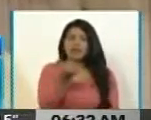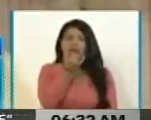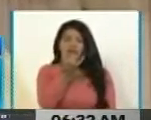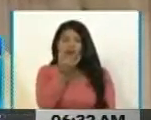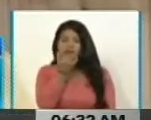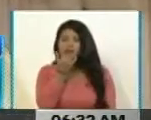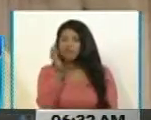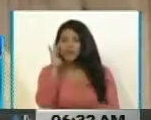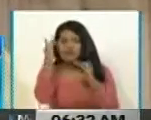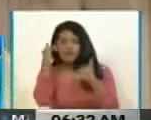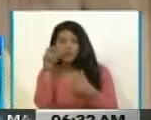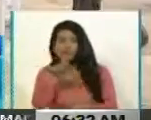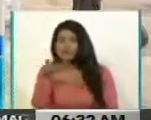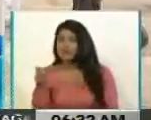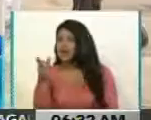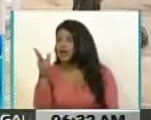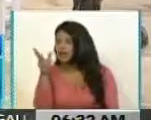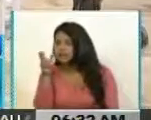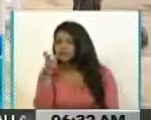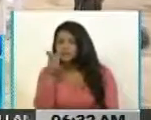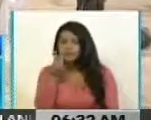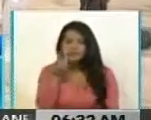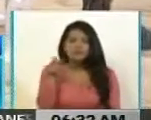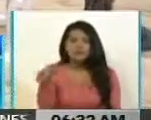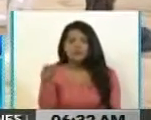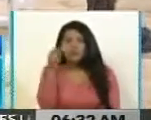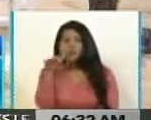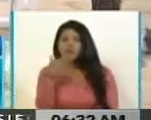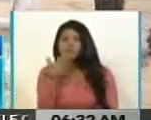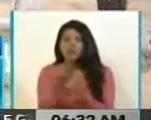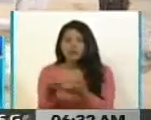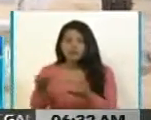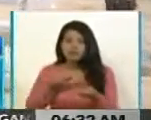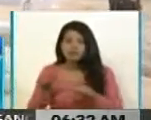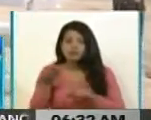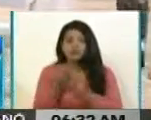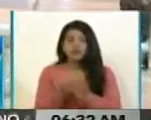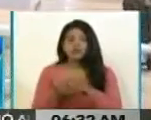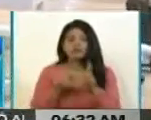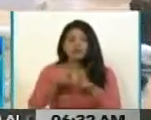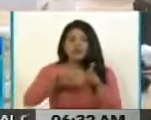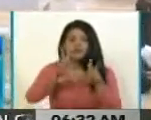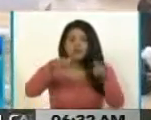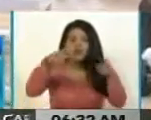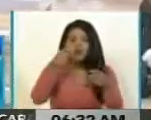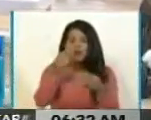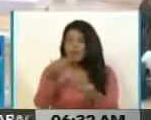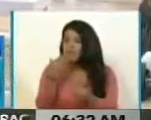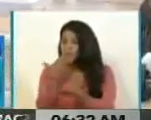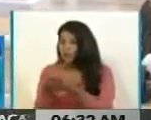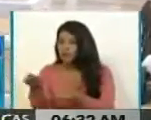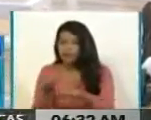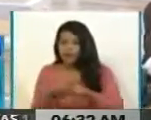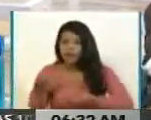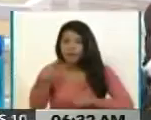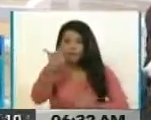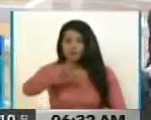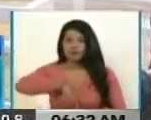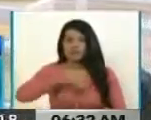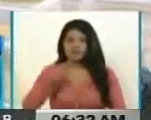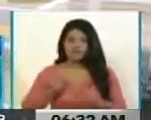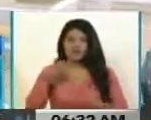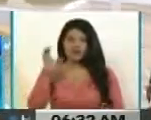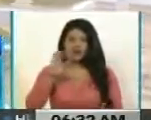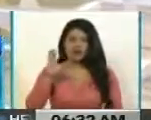el funcionamiento, las propuestas que tenía sobre el metro de Caracas, que bueno, para todos los caraqueños, caraqueñas, para todos